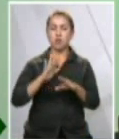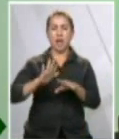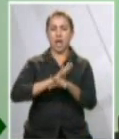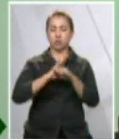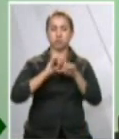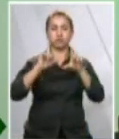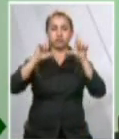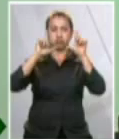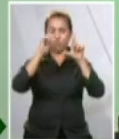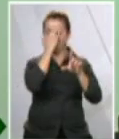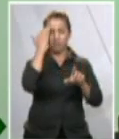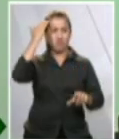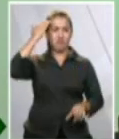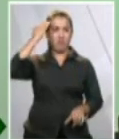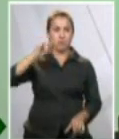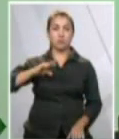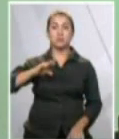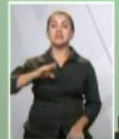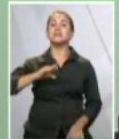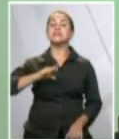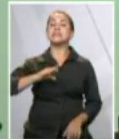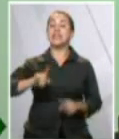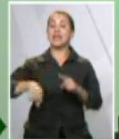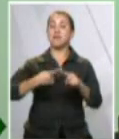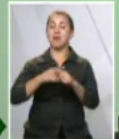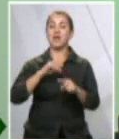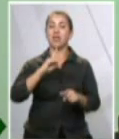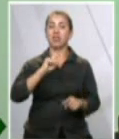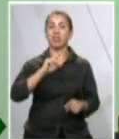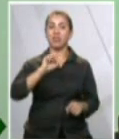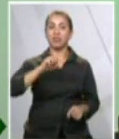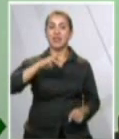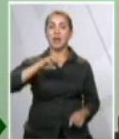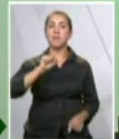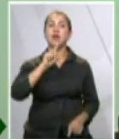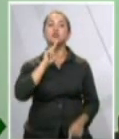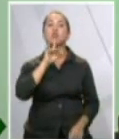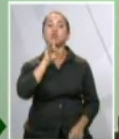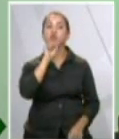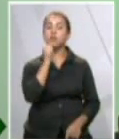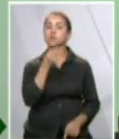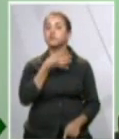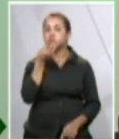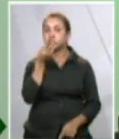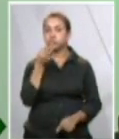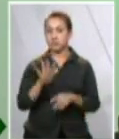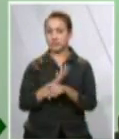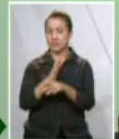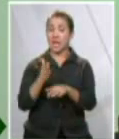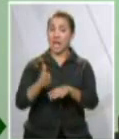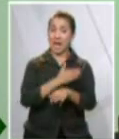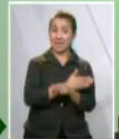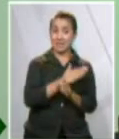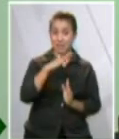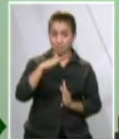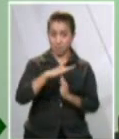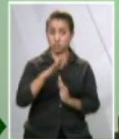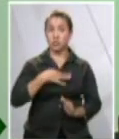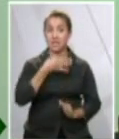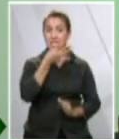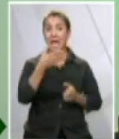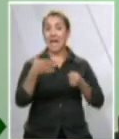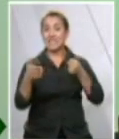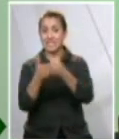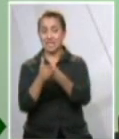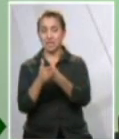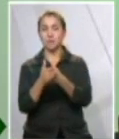súper reconocido, y un dramaturgo además hasta el día de hoy. Les decía yo antes de irnos a comerciales que hubo un accidente